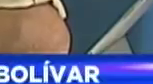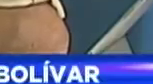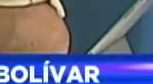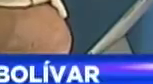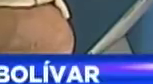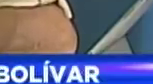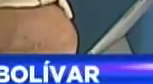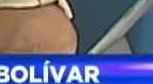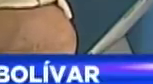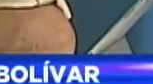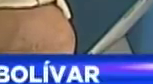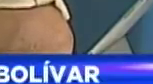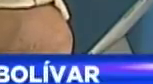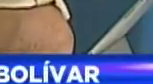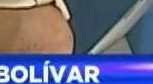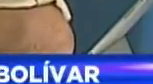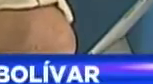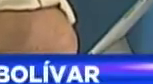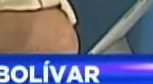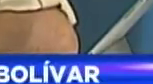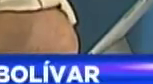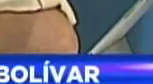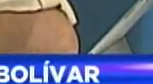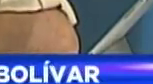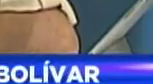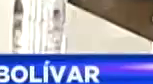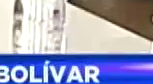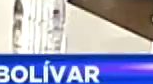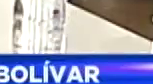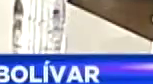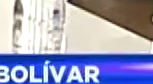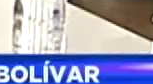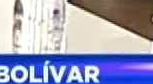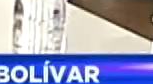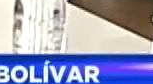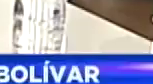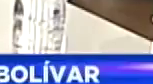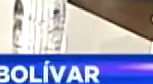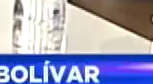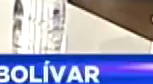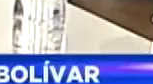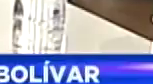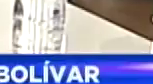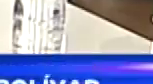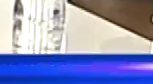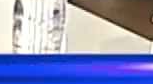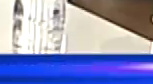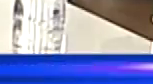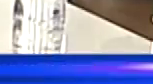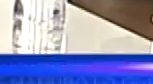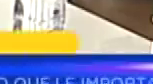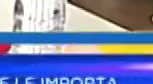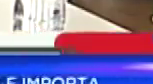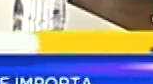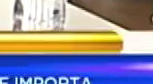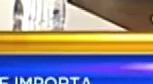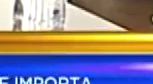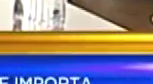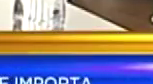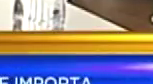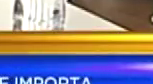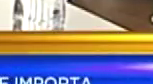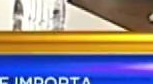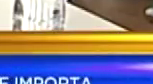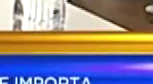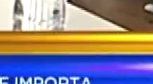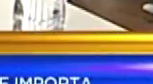46%. Es decir, Donald Trump sacó el 46% de la votación. Es un caso curioso, es una curiosidad electoral. Es el primer caso en la historia